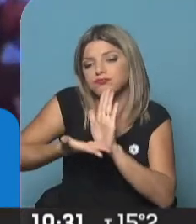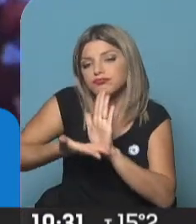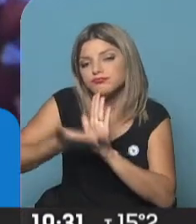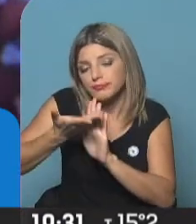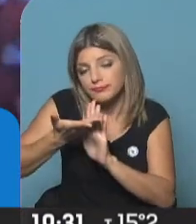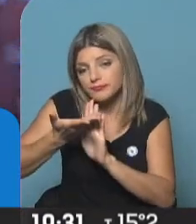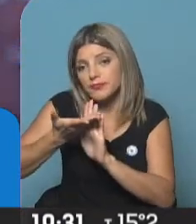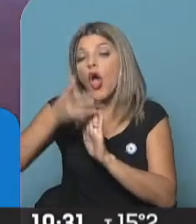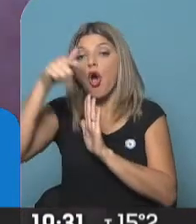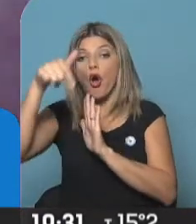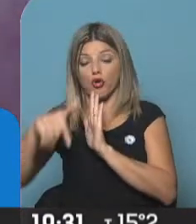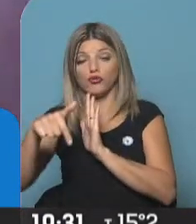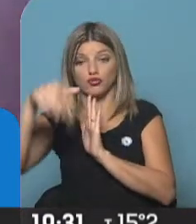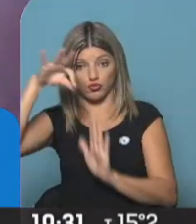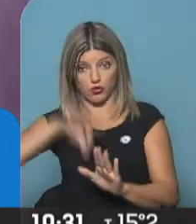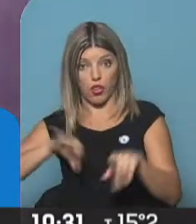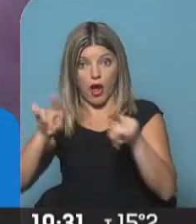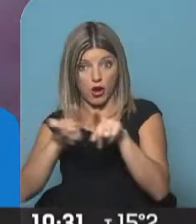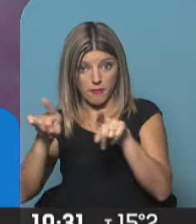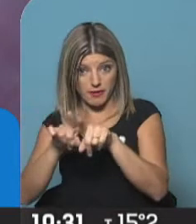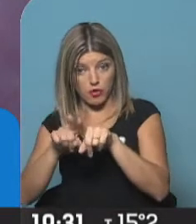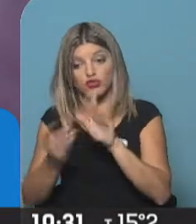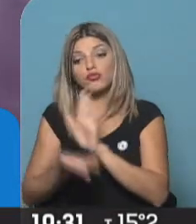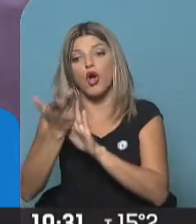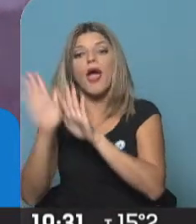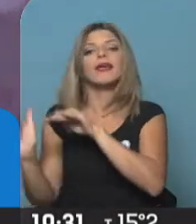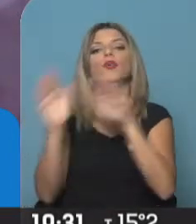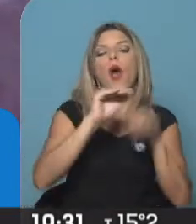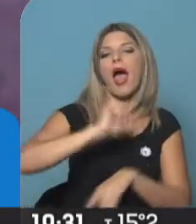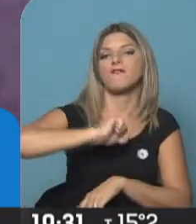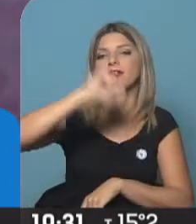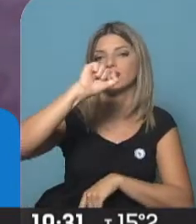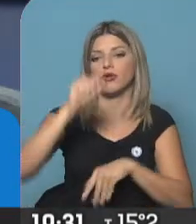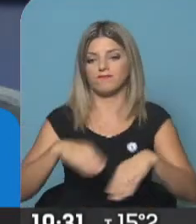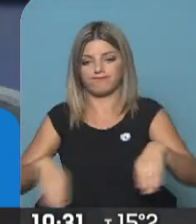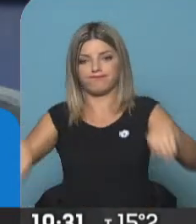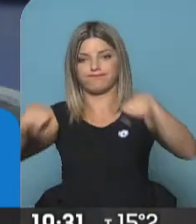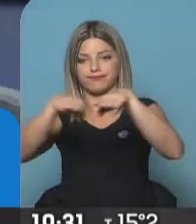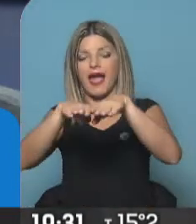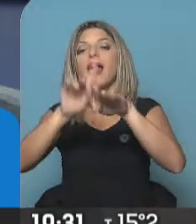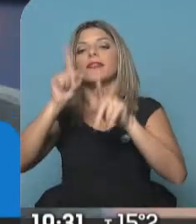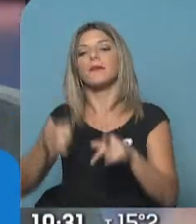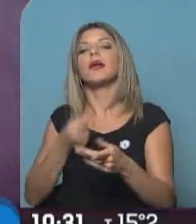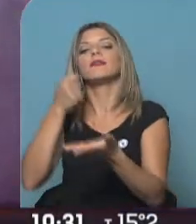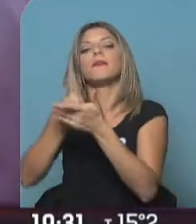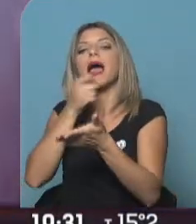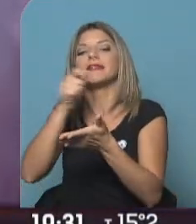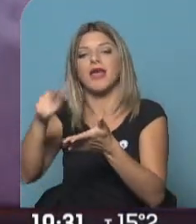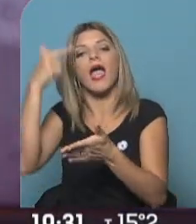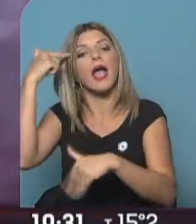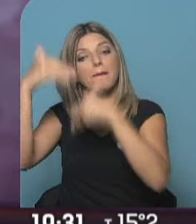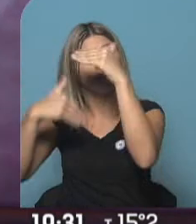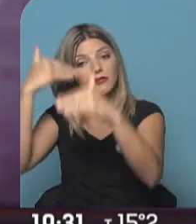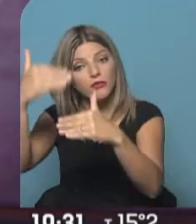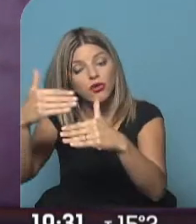están percibiendo lo mismo que viene acumulando una inflación además con un plus por capacitación y pagando también un plus a